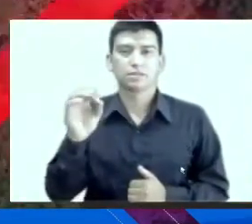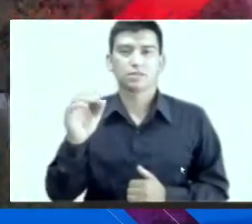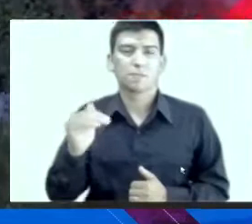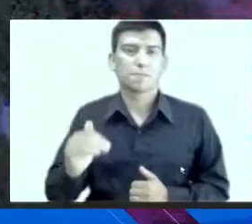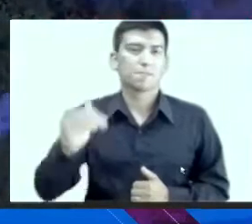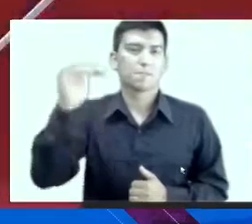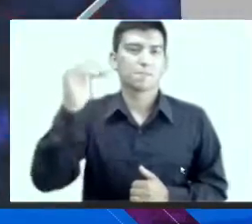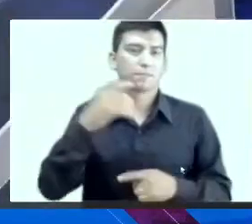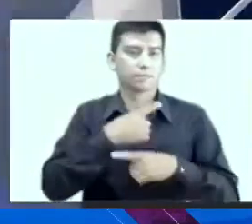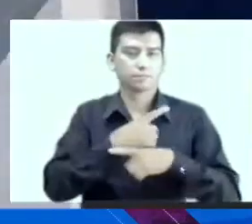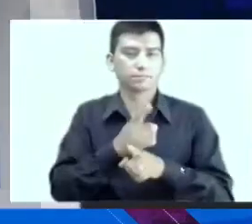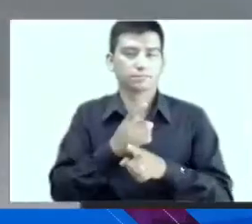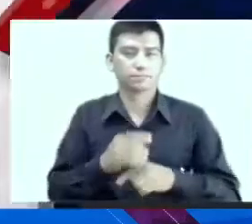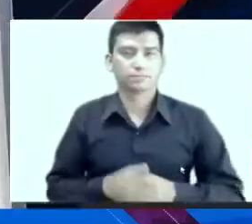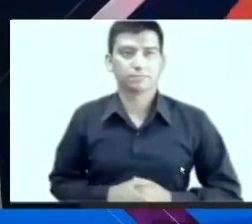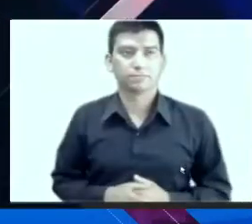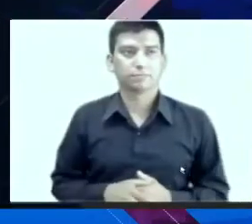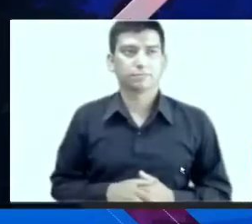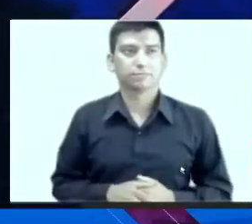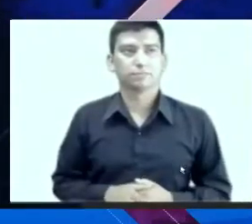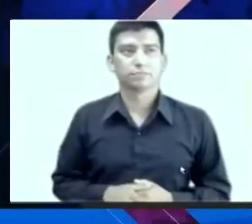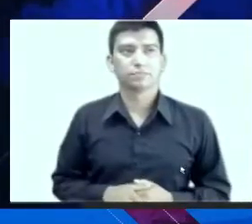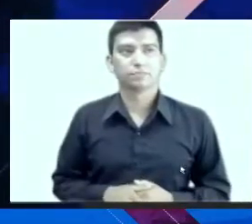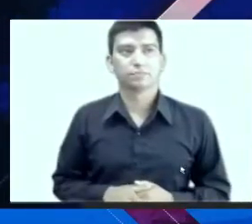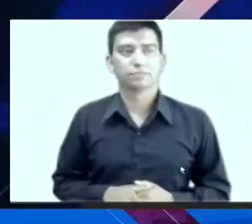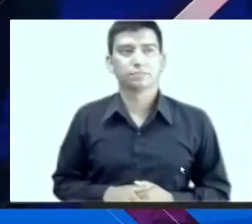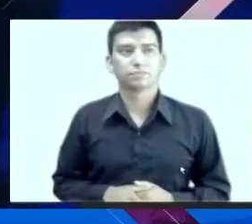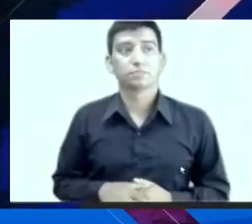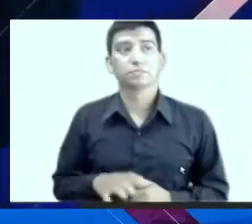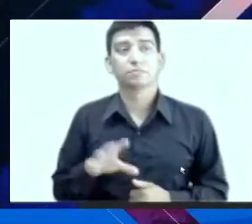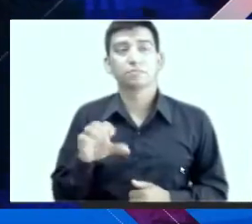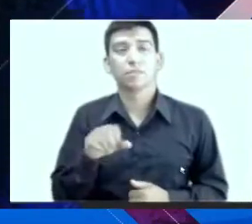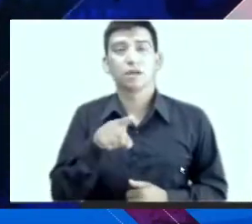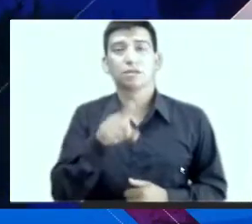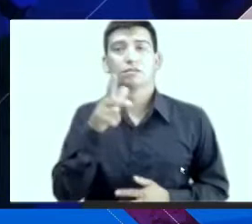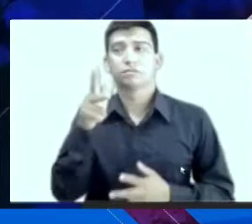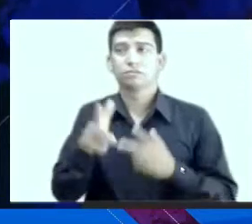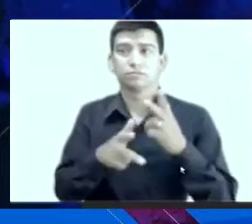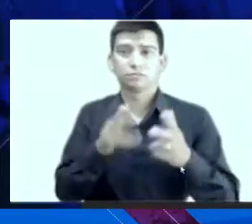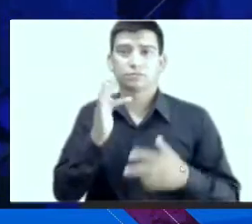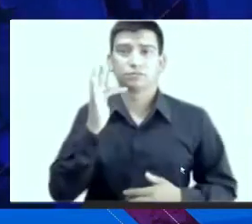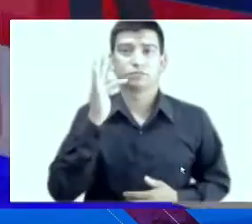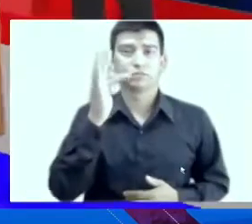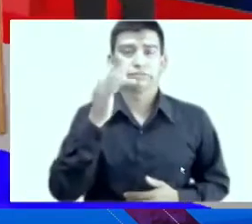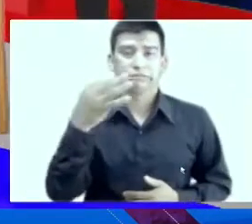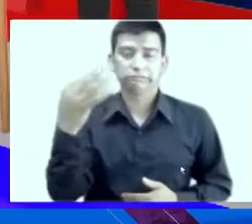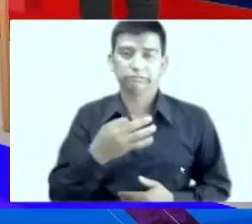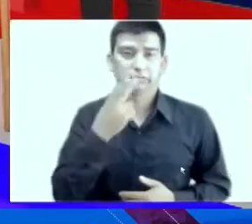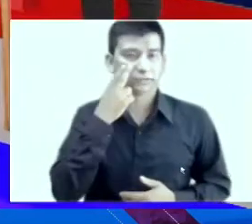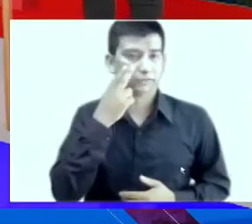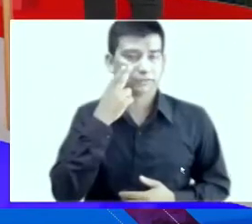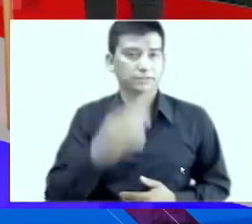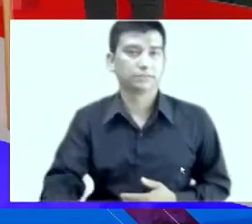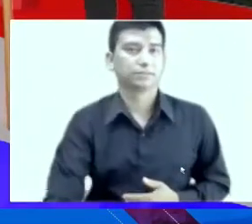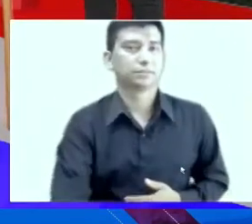reajuste. Imagínate lo que va a significar en Paraguay. Y más esto que vos estás contando en un futuro cercano si se concreta. Sí. Claro, porque eso estamos hablando con